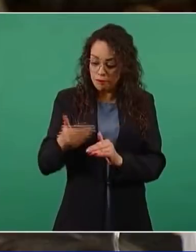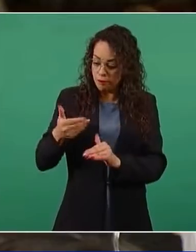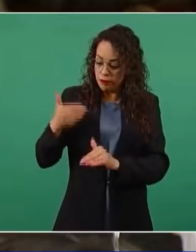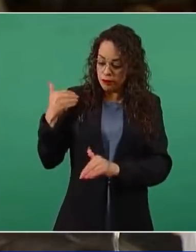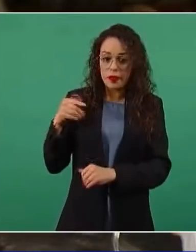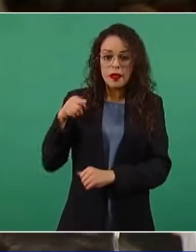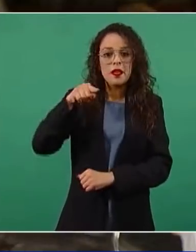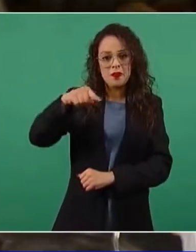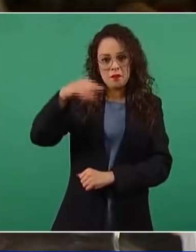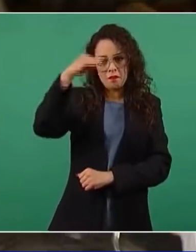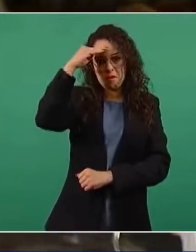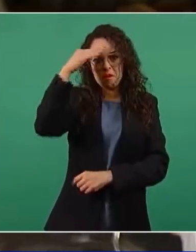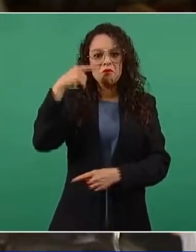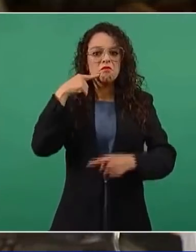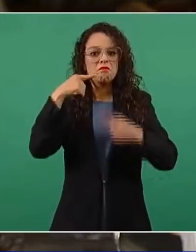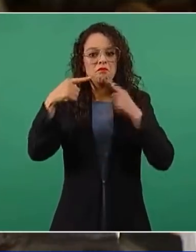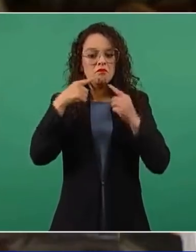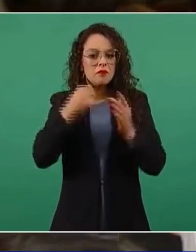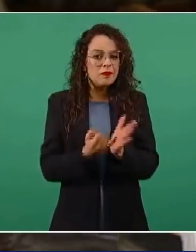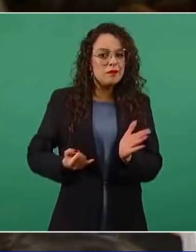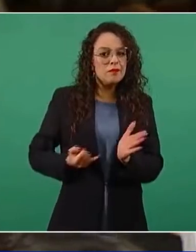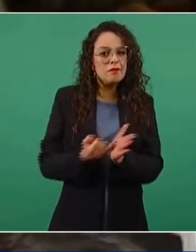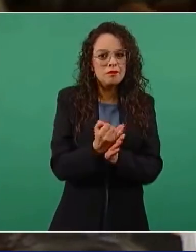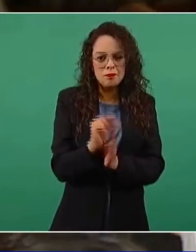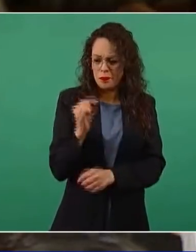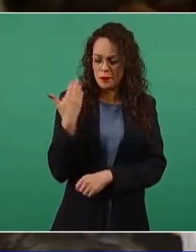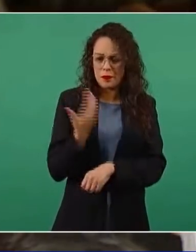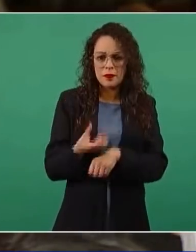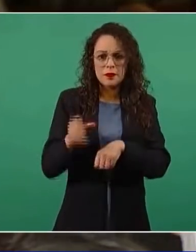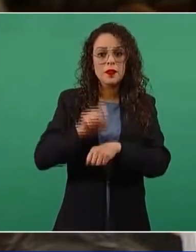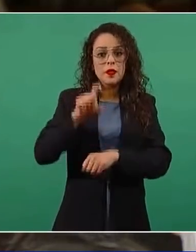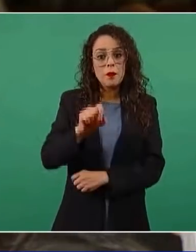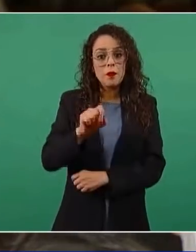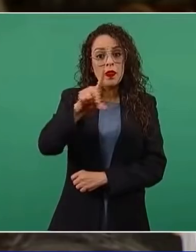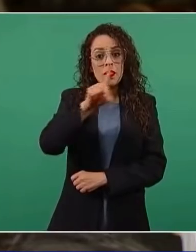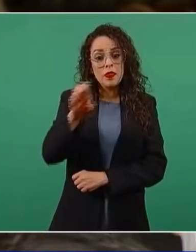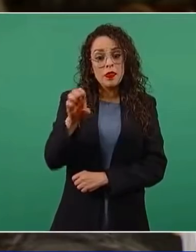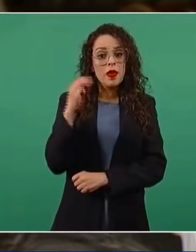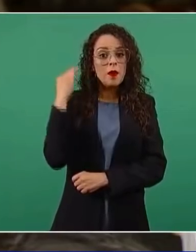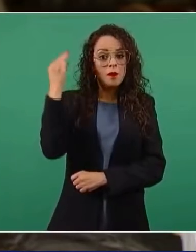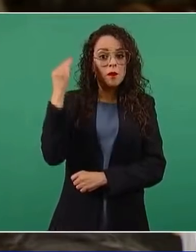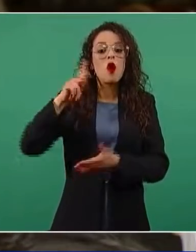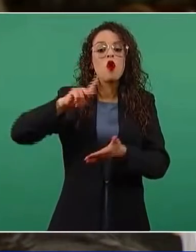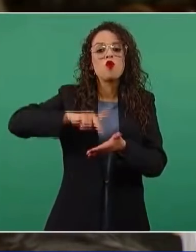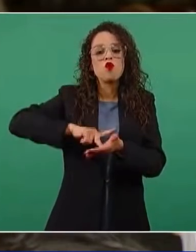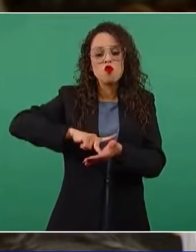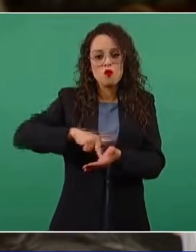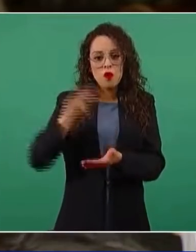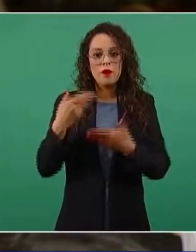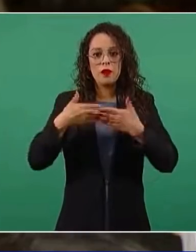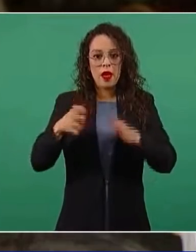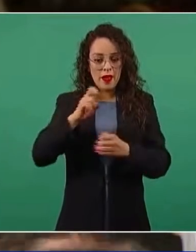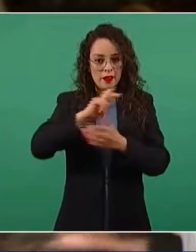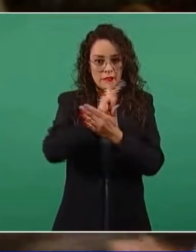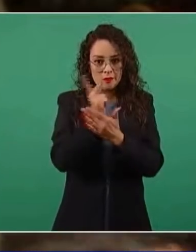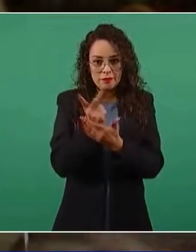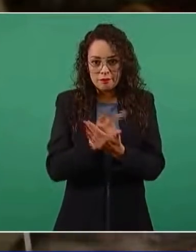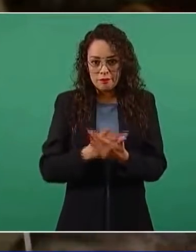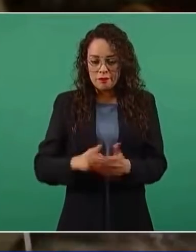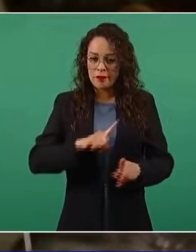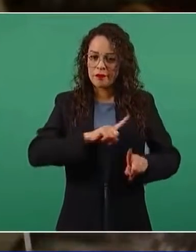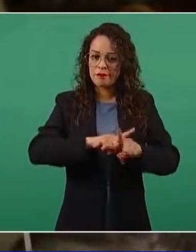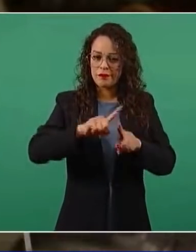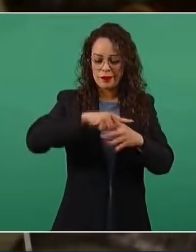decide apenas hace unas semanas, el 26 de marzo, reabrir ese programa de cochupos, de enjuagues y de todo